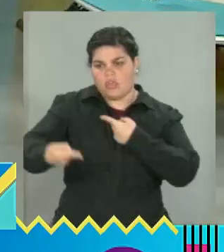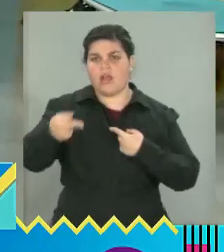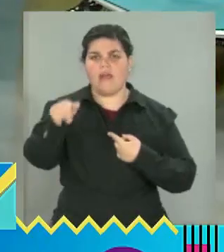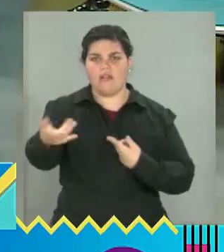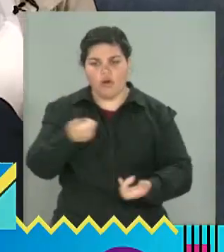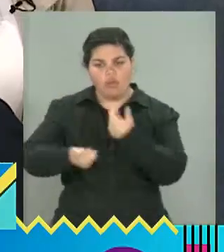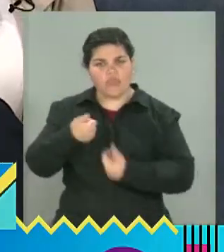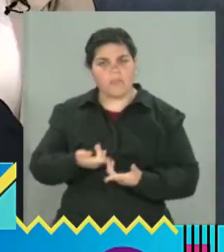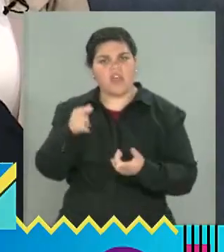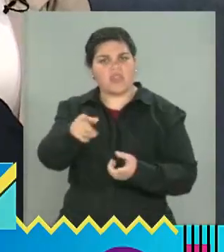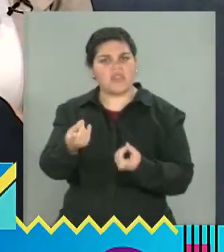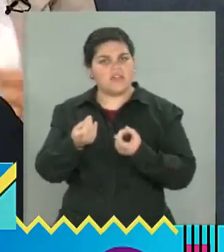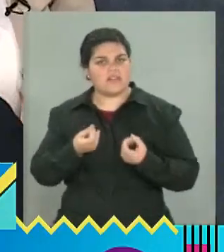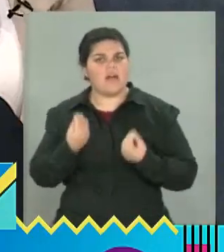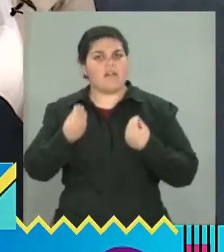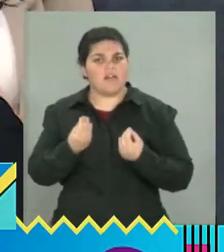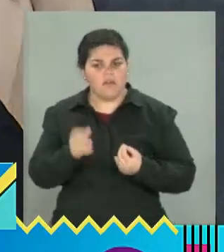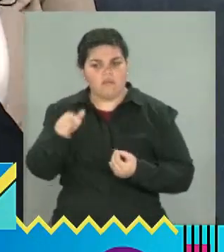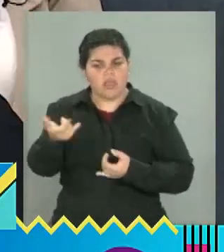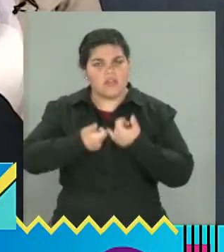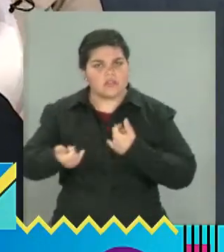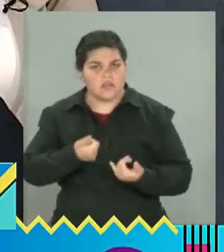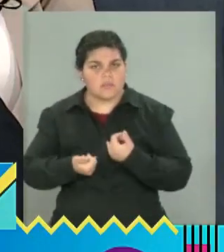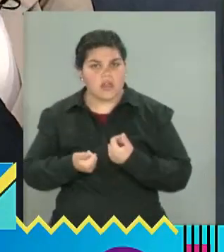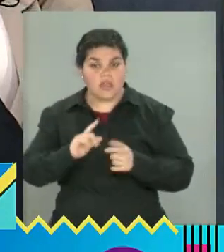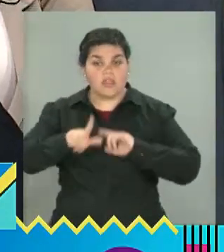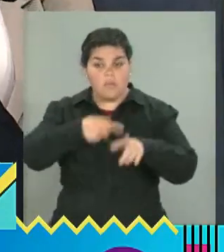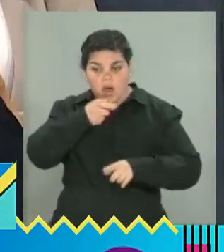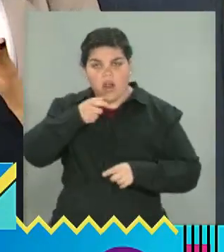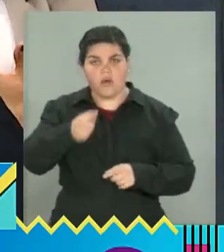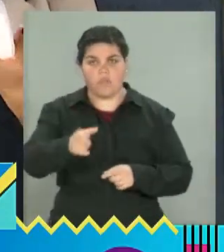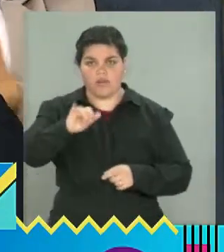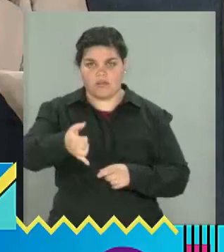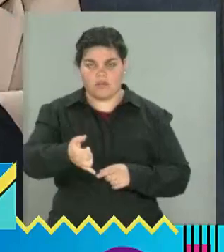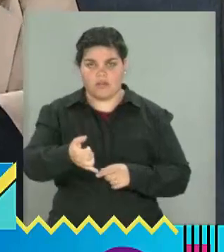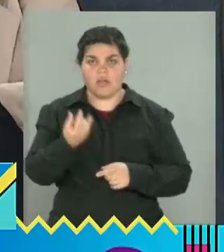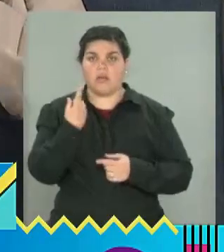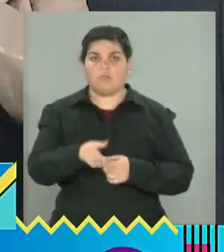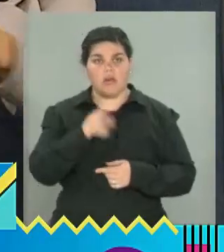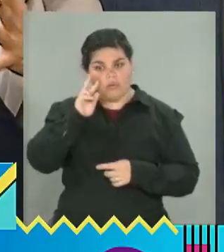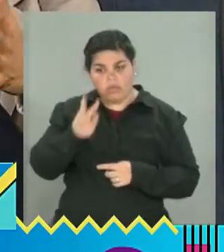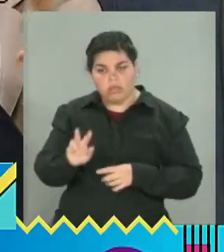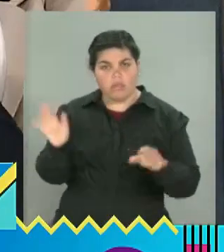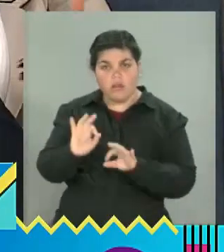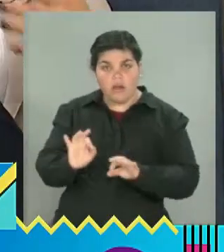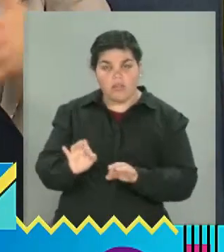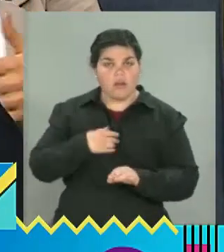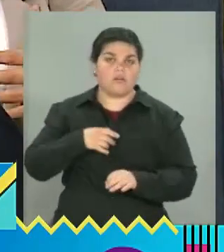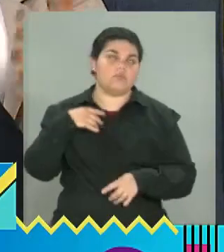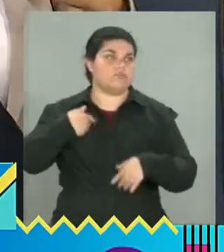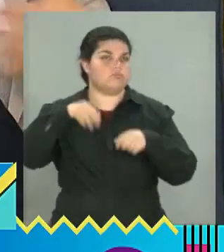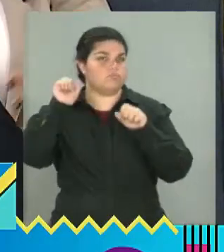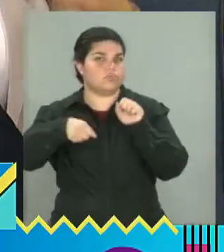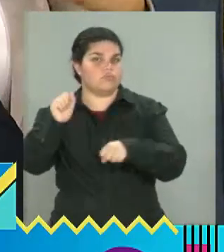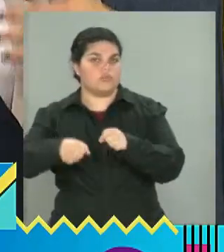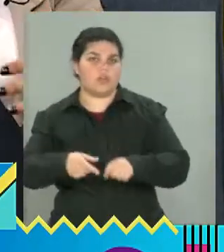qué es lo que quiere ese chico, qué es lo que me está diciendo, qué es lo que él necesita para yo poder darle la respuesta. Si yo no lo escucho yo, esto va a seguir siendo lo